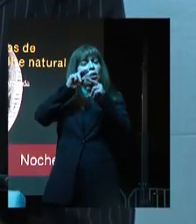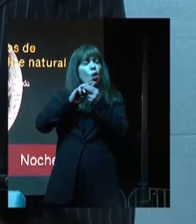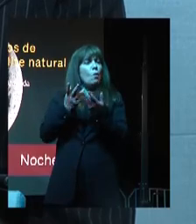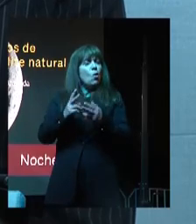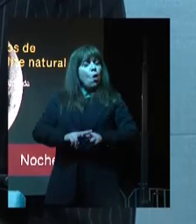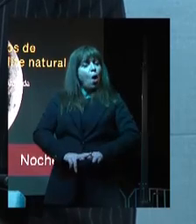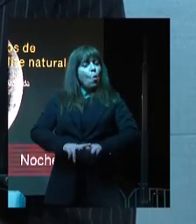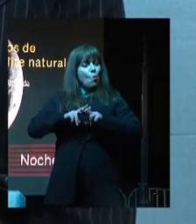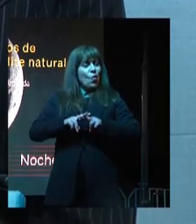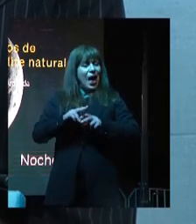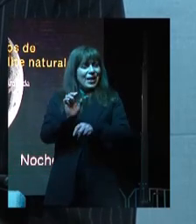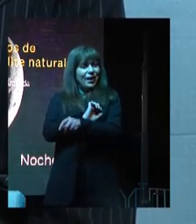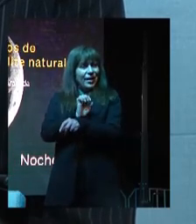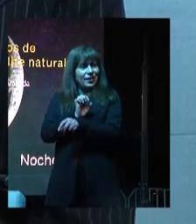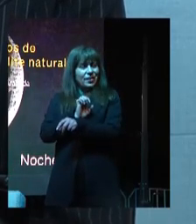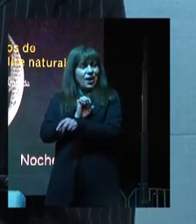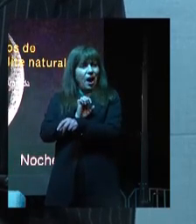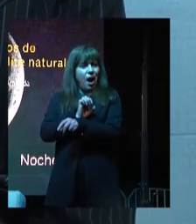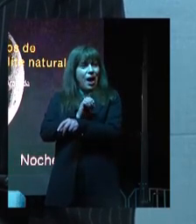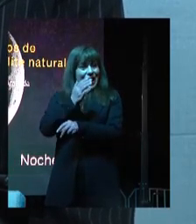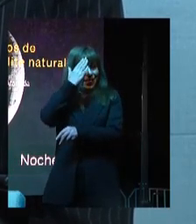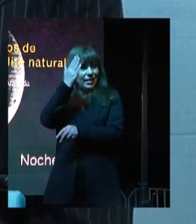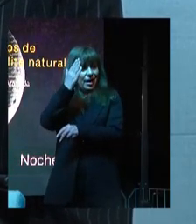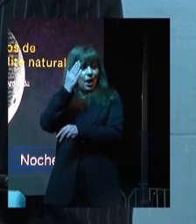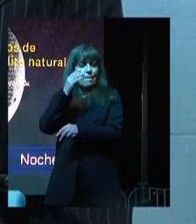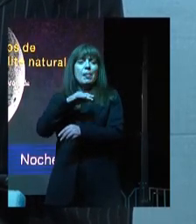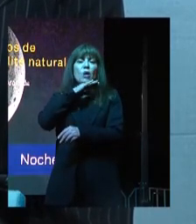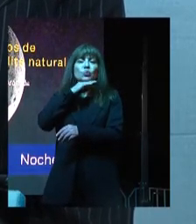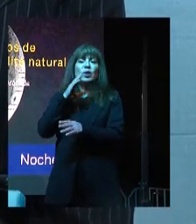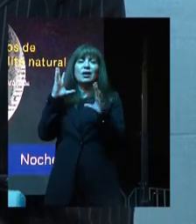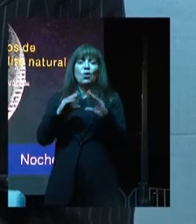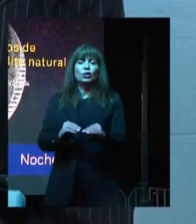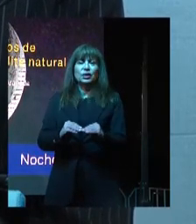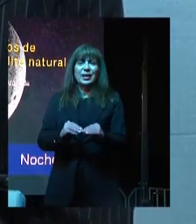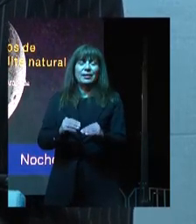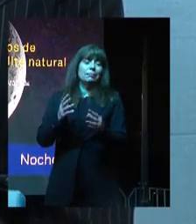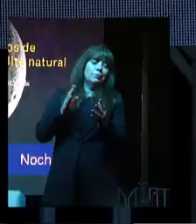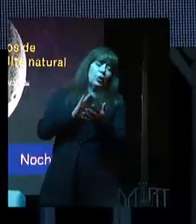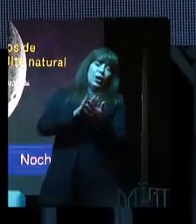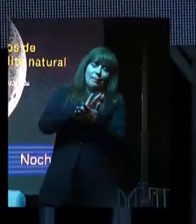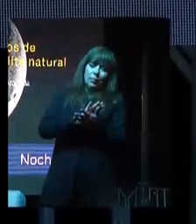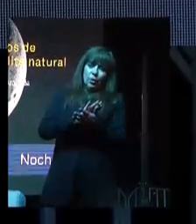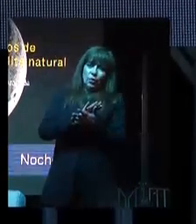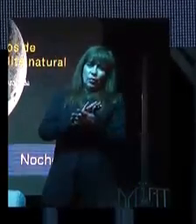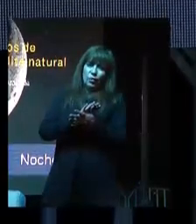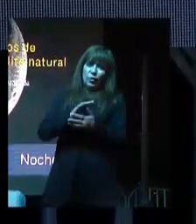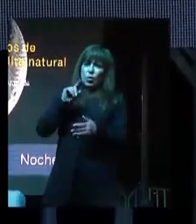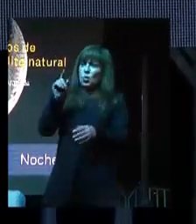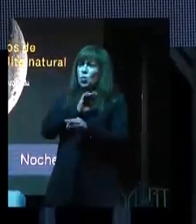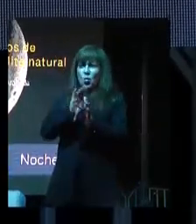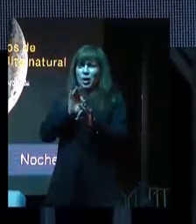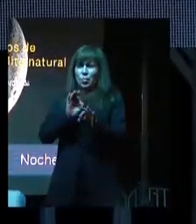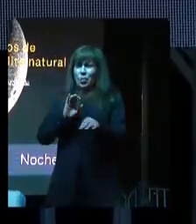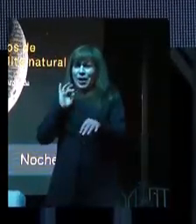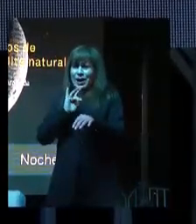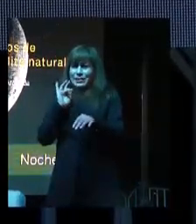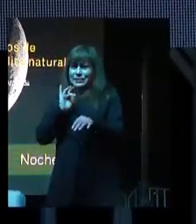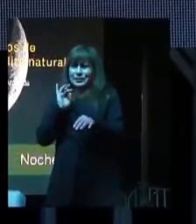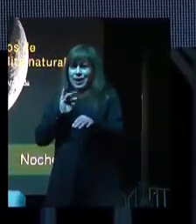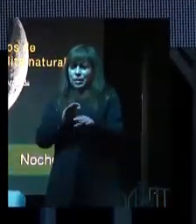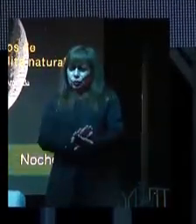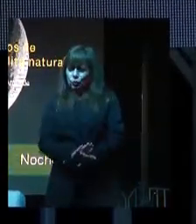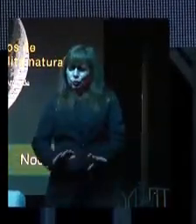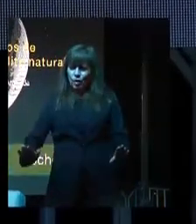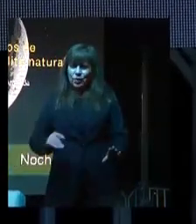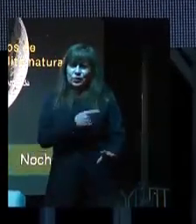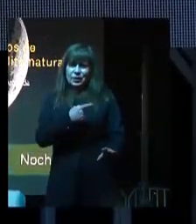para poder usarla en la noche. En cambio, en el polo sur, como el Sol está siempre tan rasante, nunca se va a calentar el suelo a 120 grados.